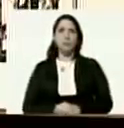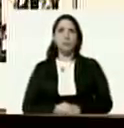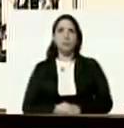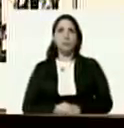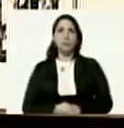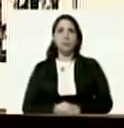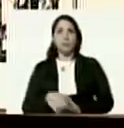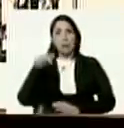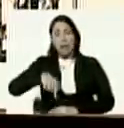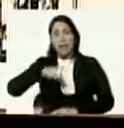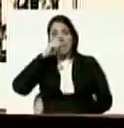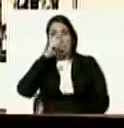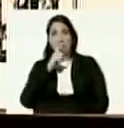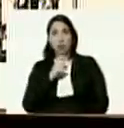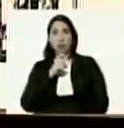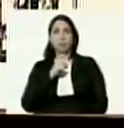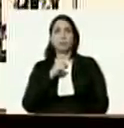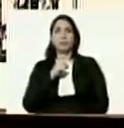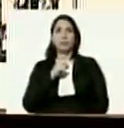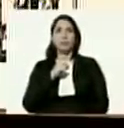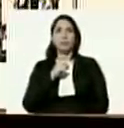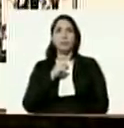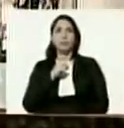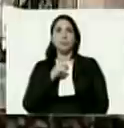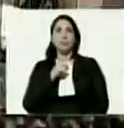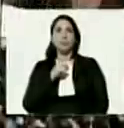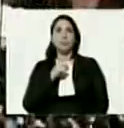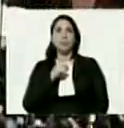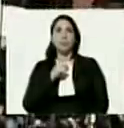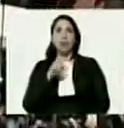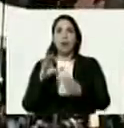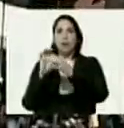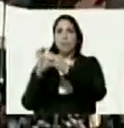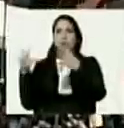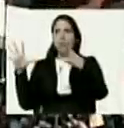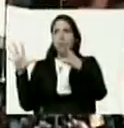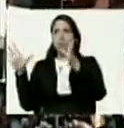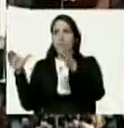Este año se dividieron.